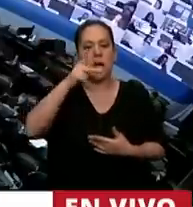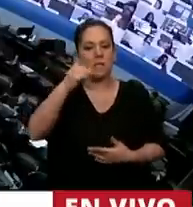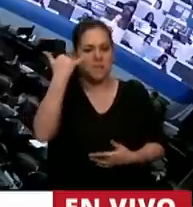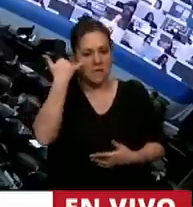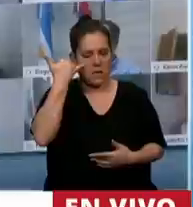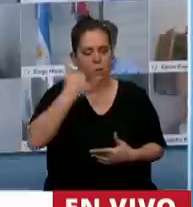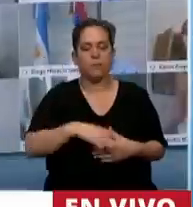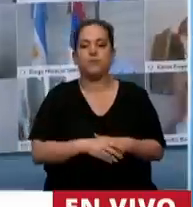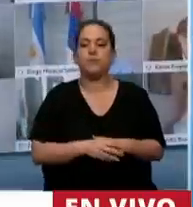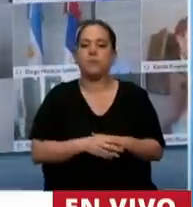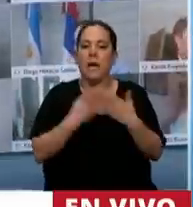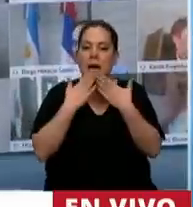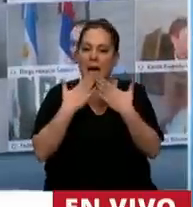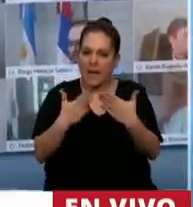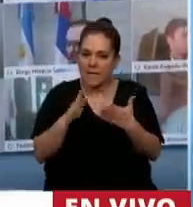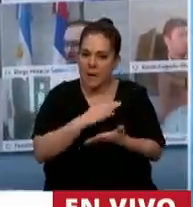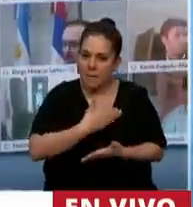Gracias, señor presidente.